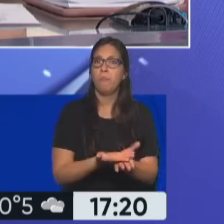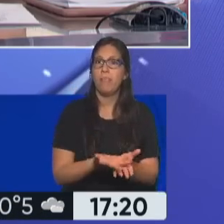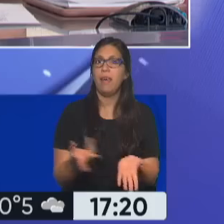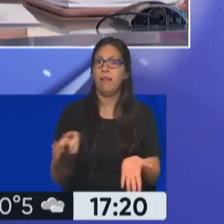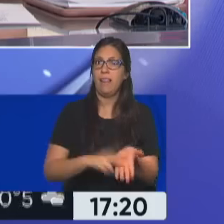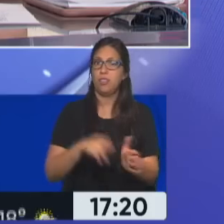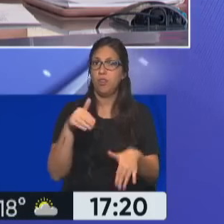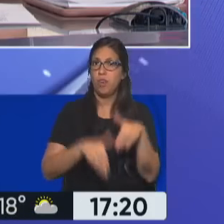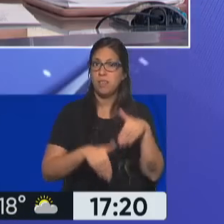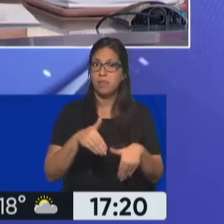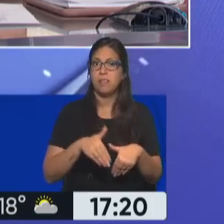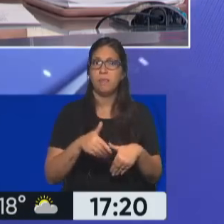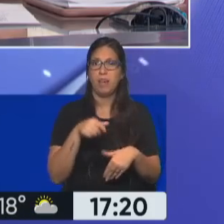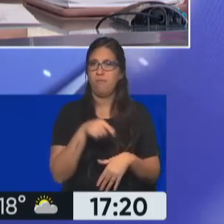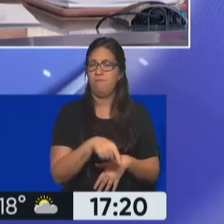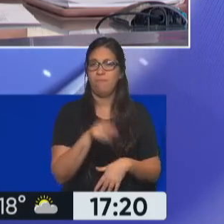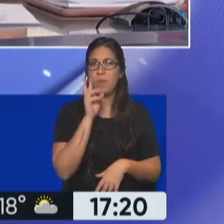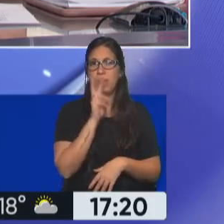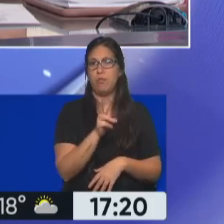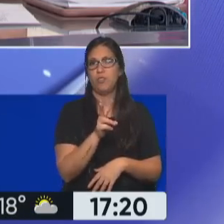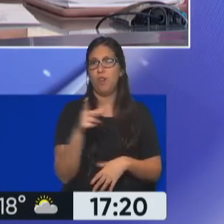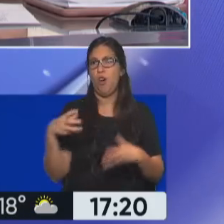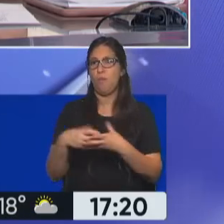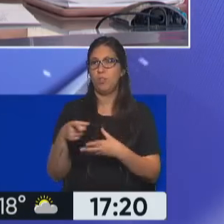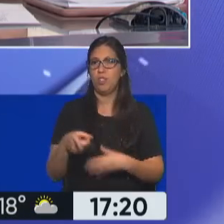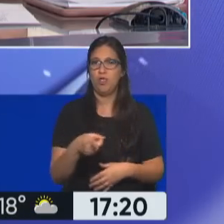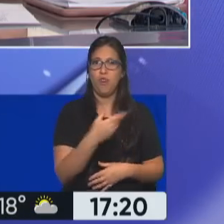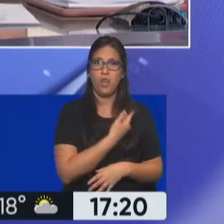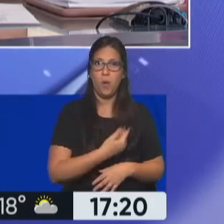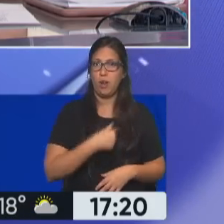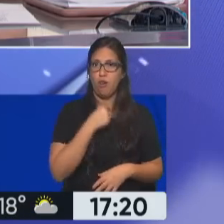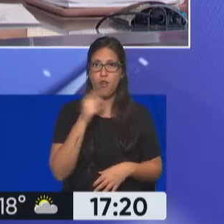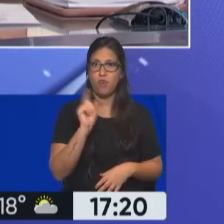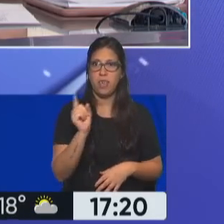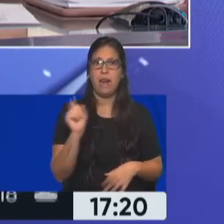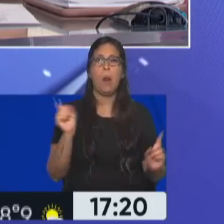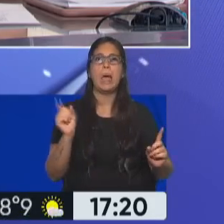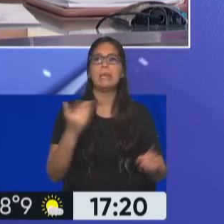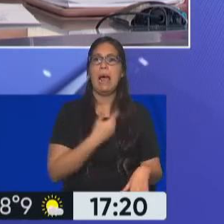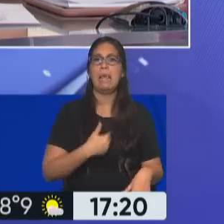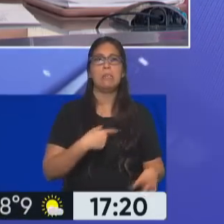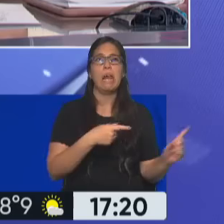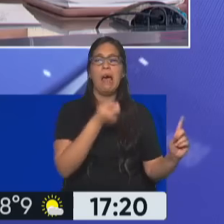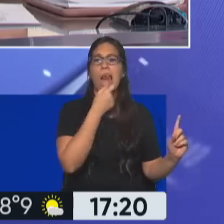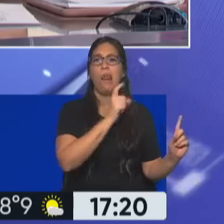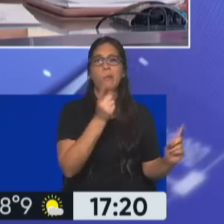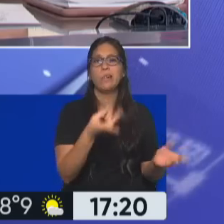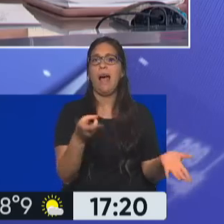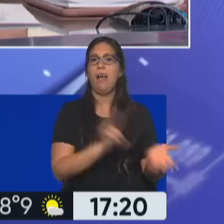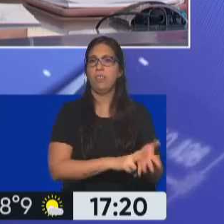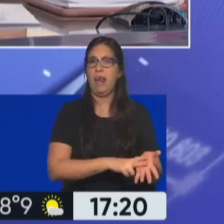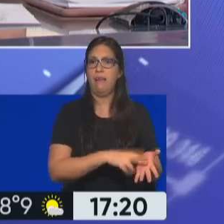repitan las elecciones, algo que, como veíamos, ¿no?, de la oposición rechaza, porque dice, bueno, no es que se hacen elecciones y si al gobierno no le gustan, se